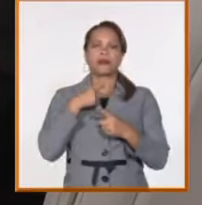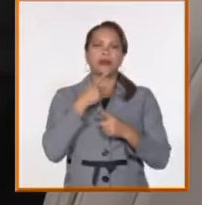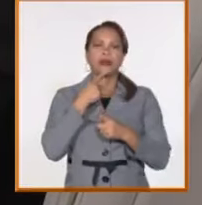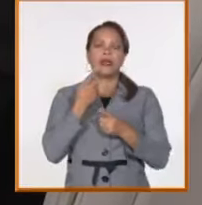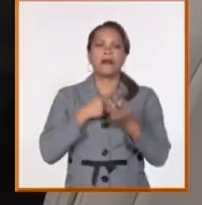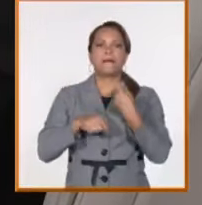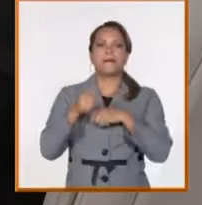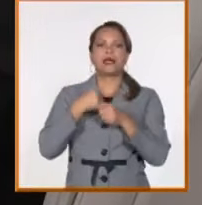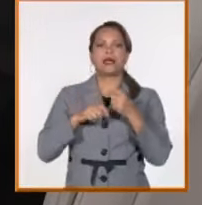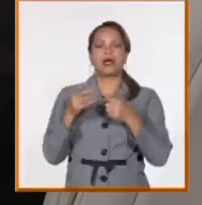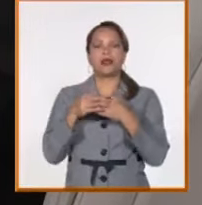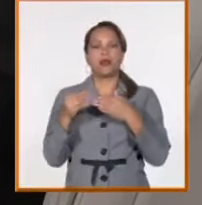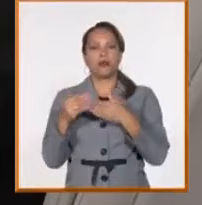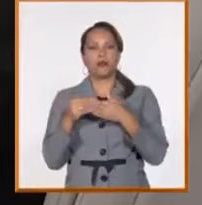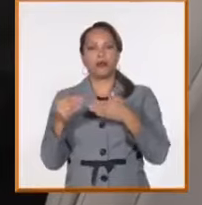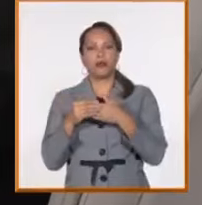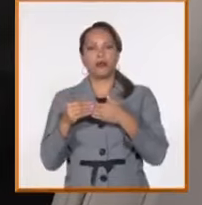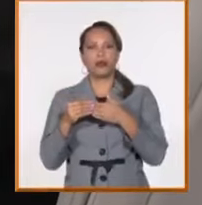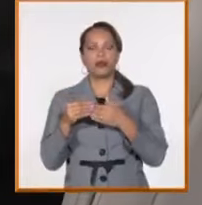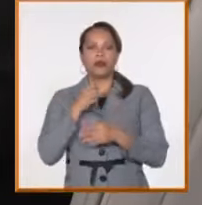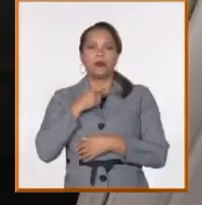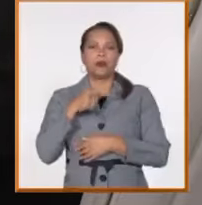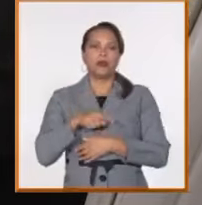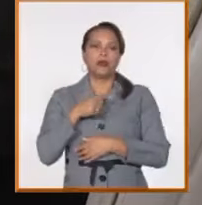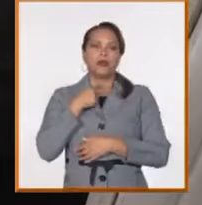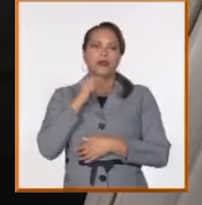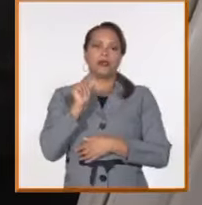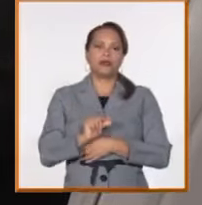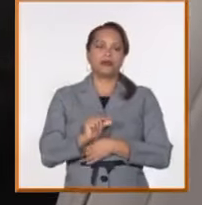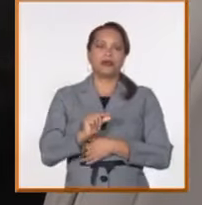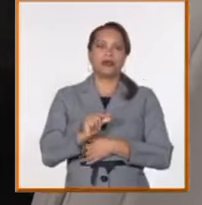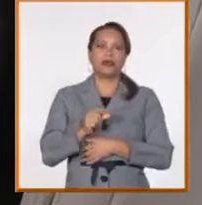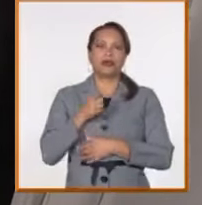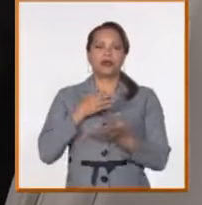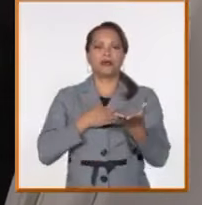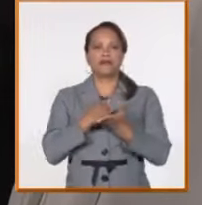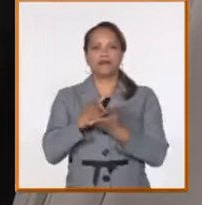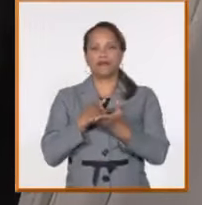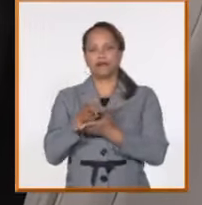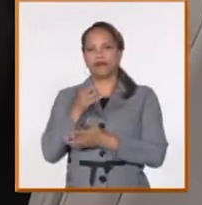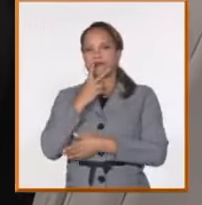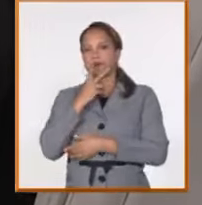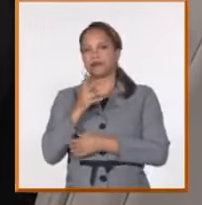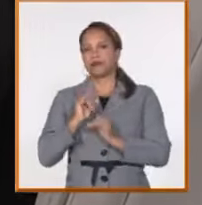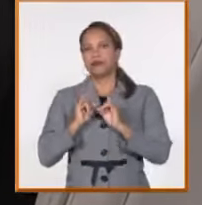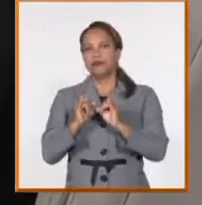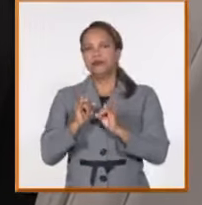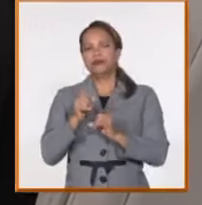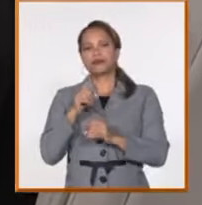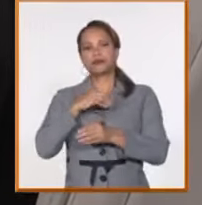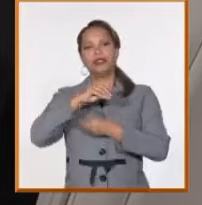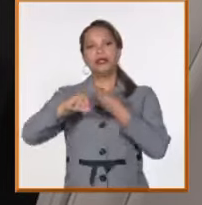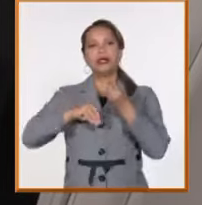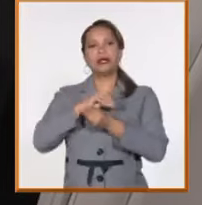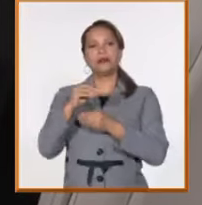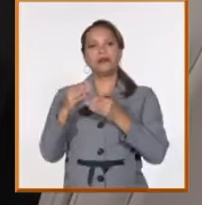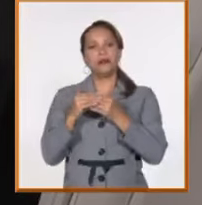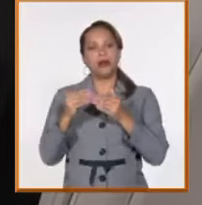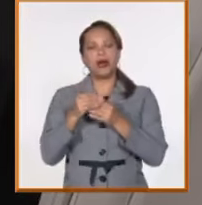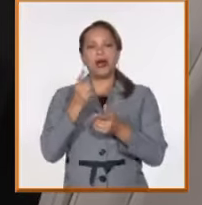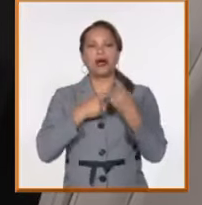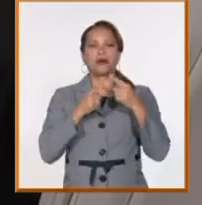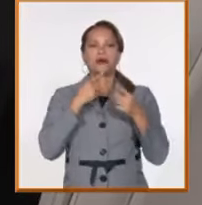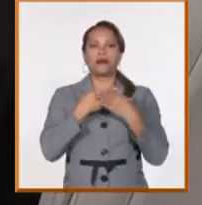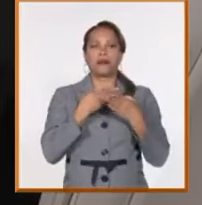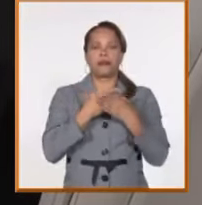mercado cambiario que para los que no siguen diariamente las informaciones Bueno es lo que le permite a determinadas empresas